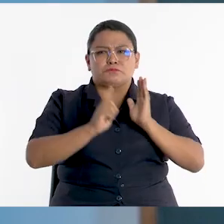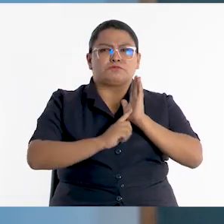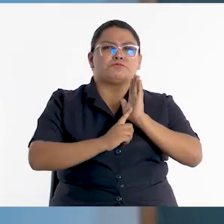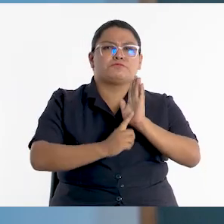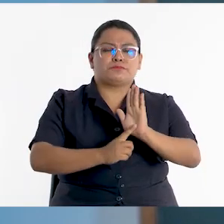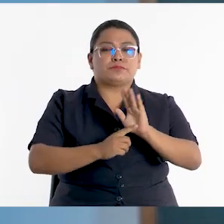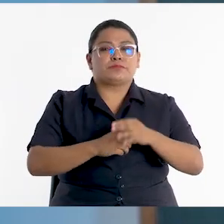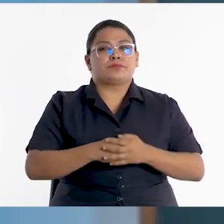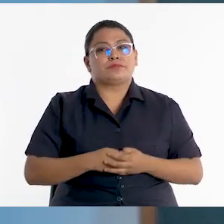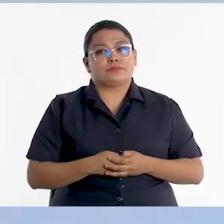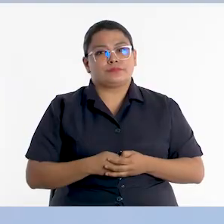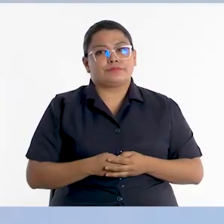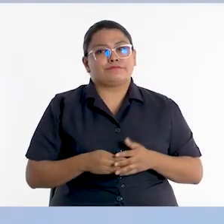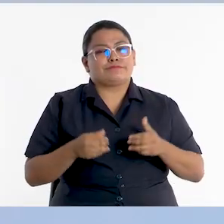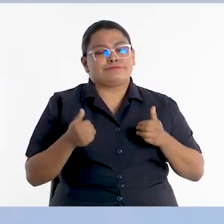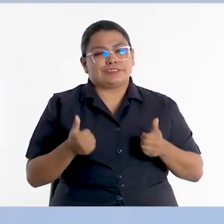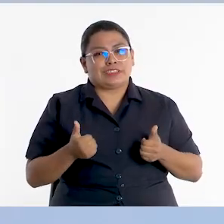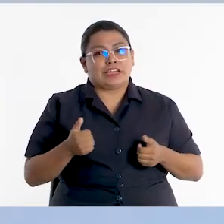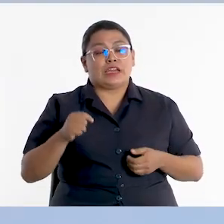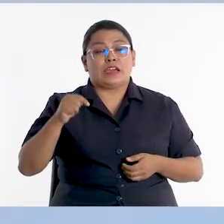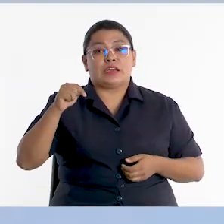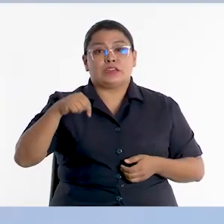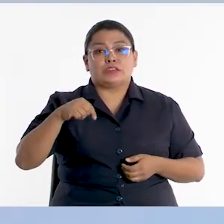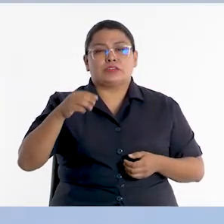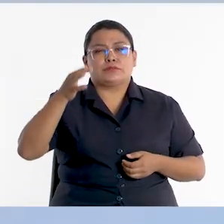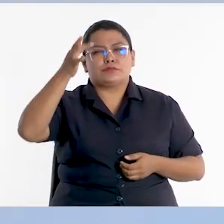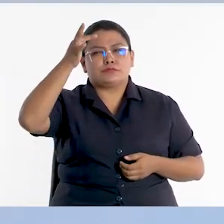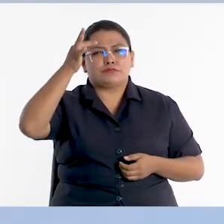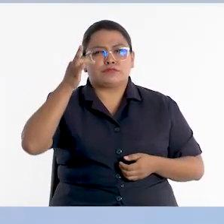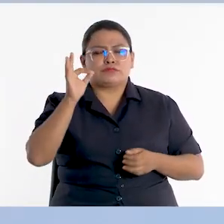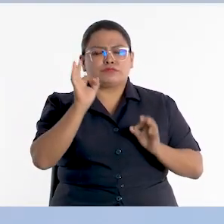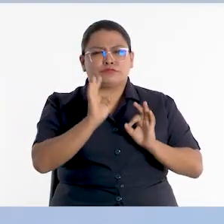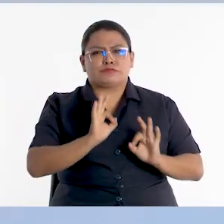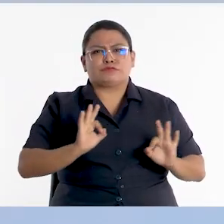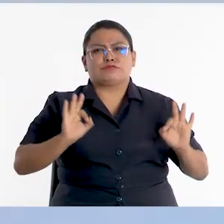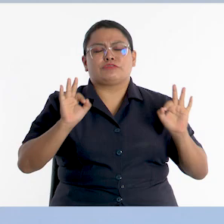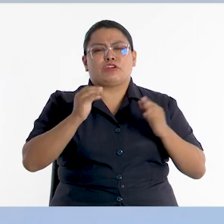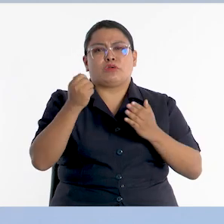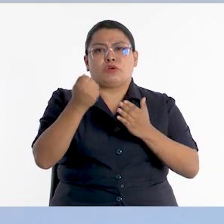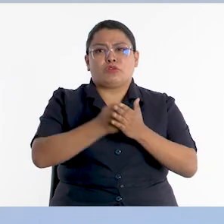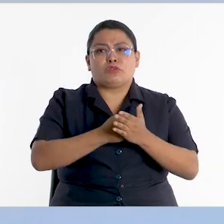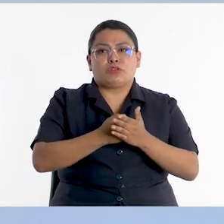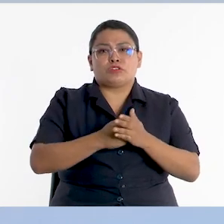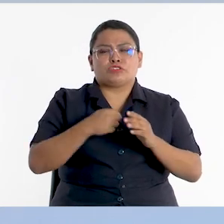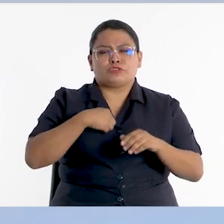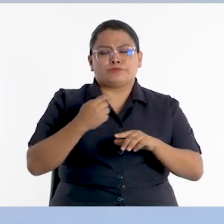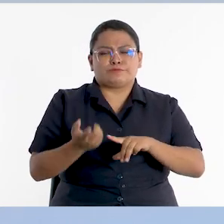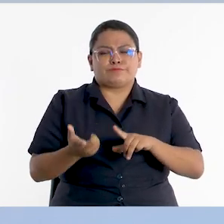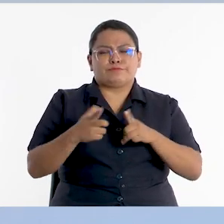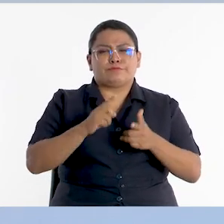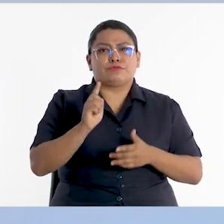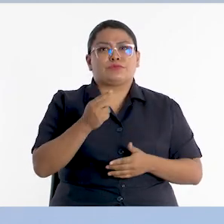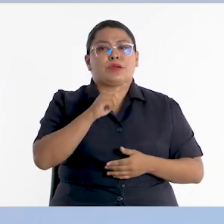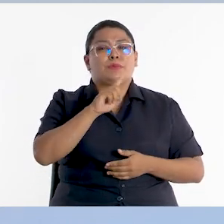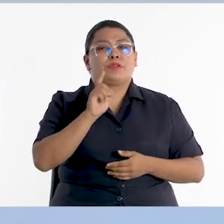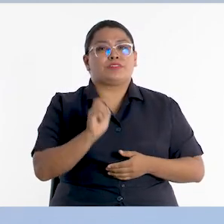representante. Bueno, Doris, en ese caso creo que haré mi mejor esfuerzo y estoy listo para la primera